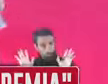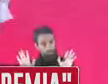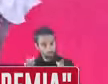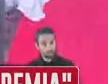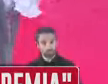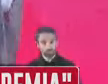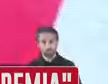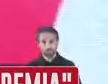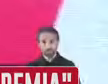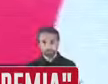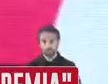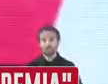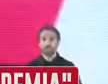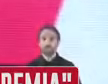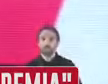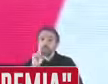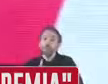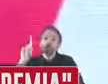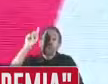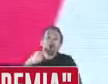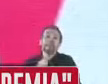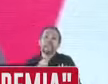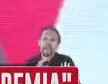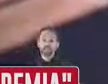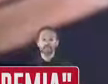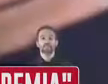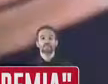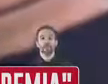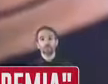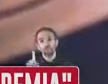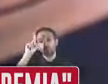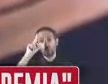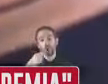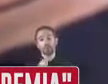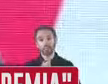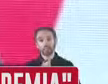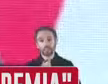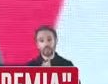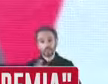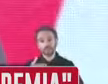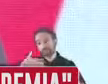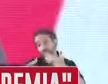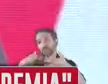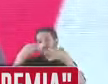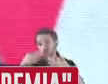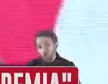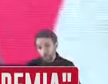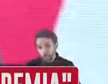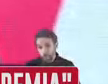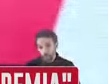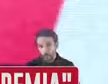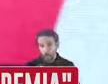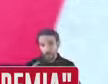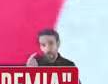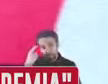y manejables hasta ahora dios quiera dios quiera dios quiera que se cumpla lo que